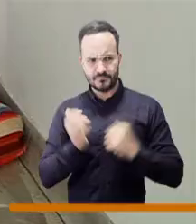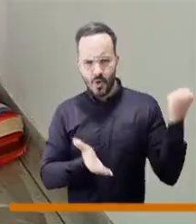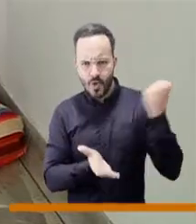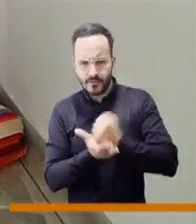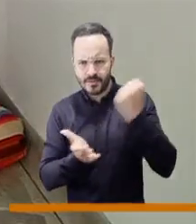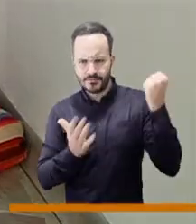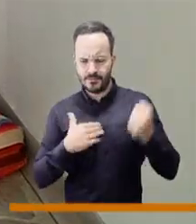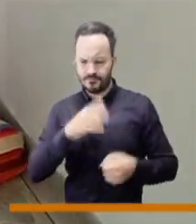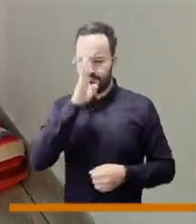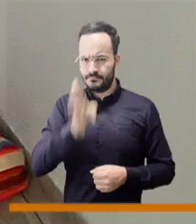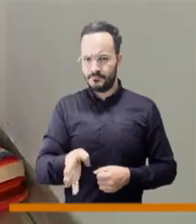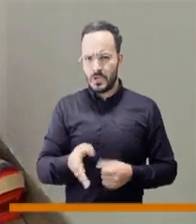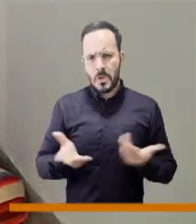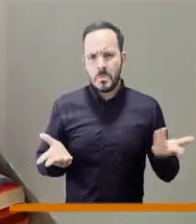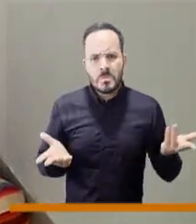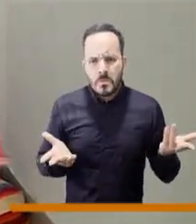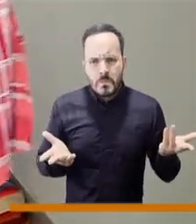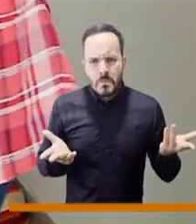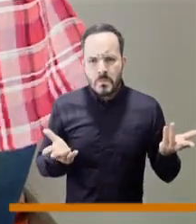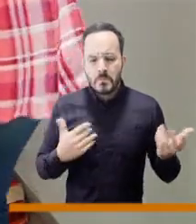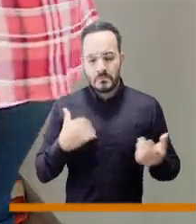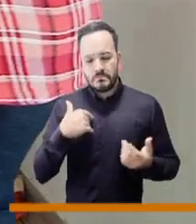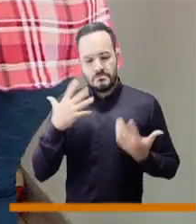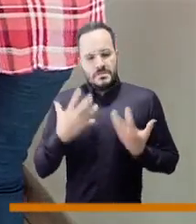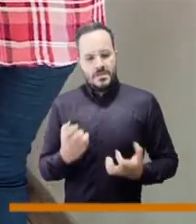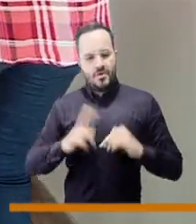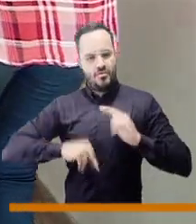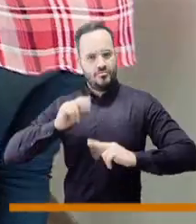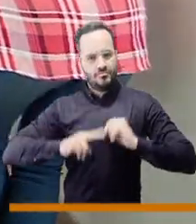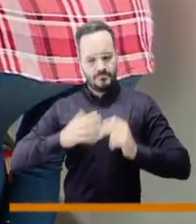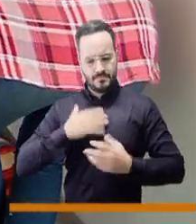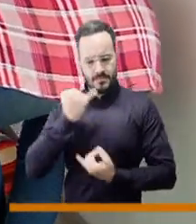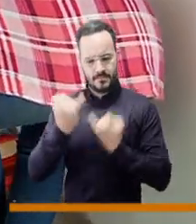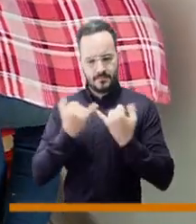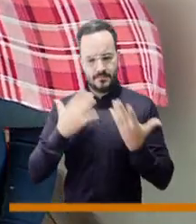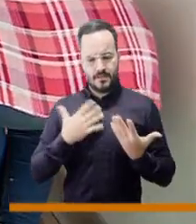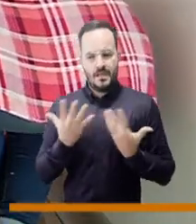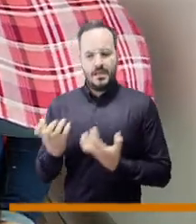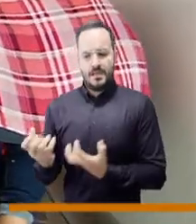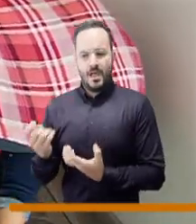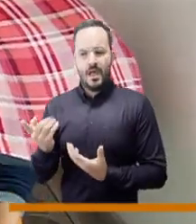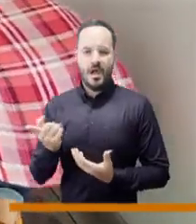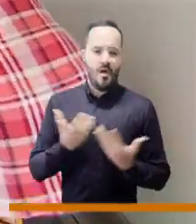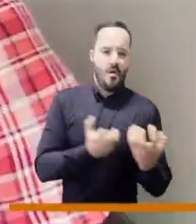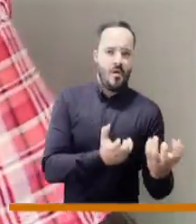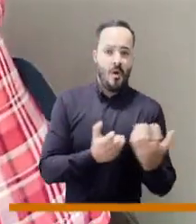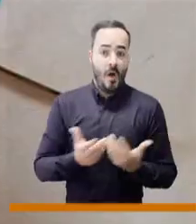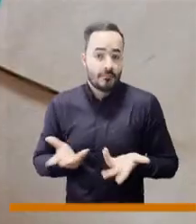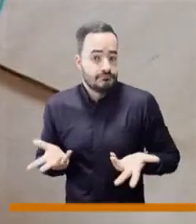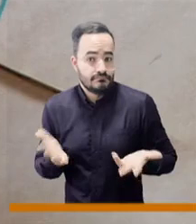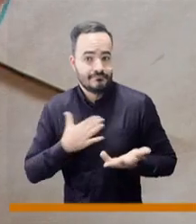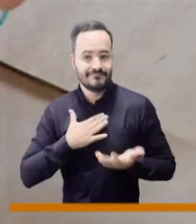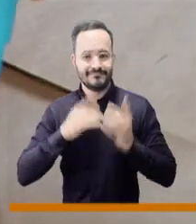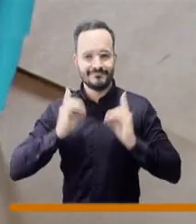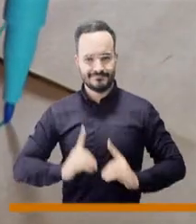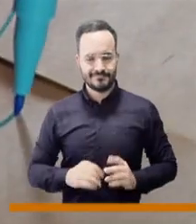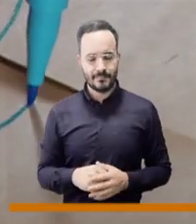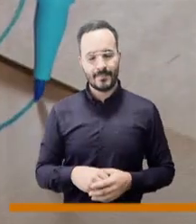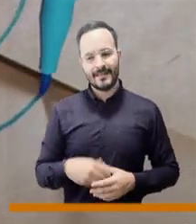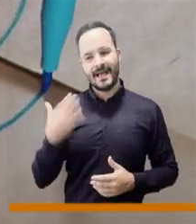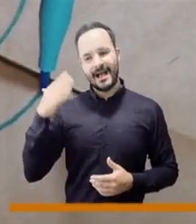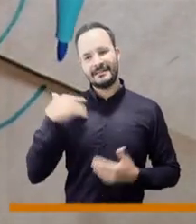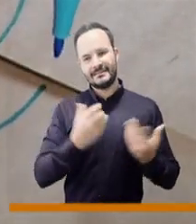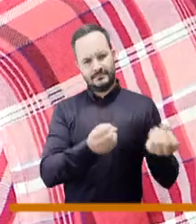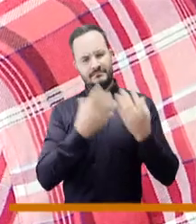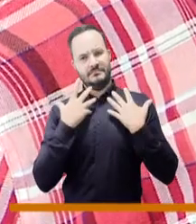heterosexuales para construir los deseos que queramos ser. Asimismo, a nosotras se nos dijo que teníamos que,